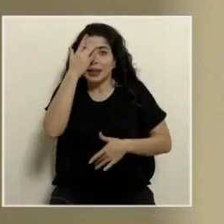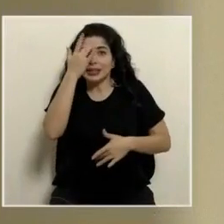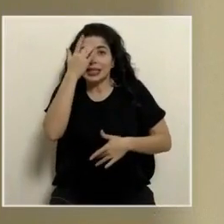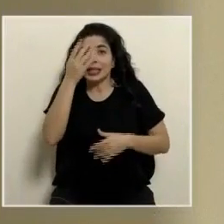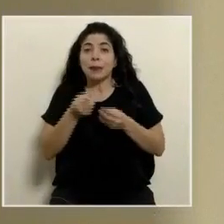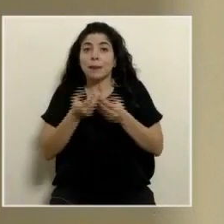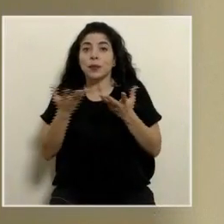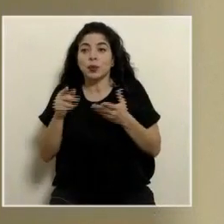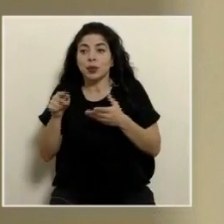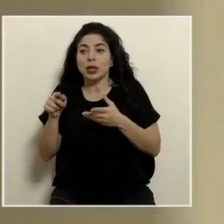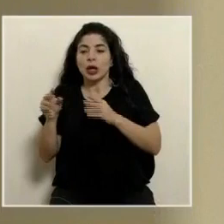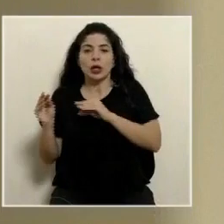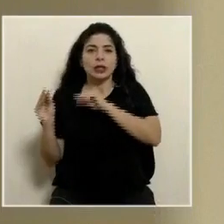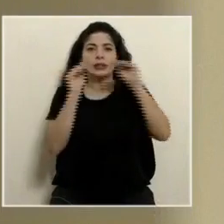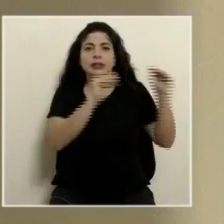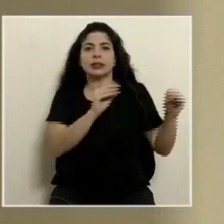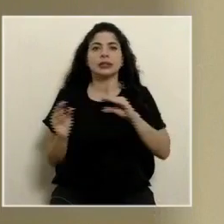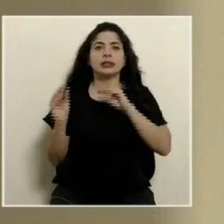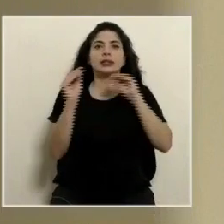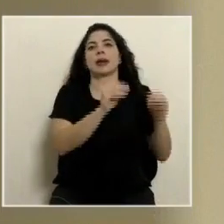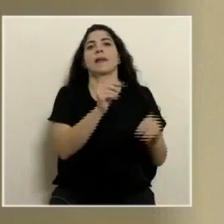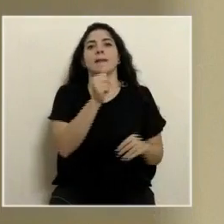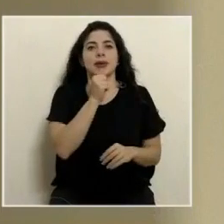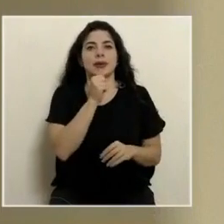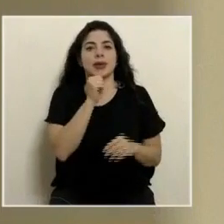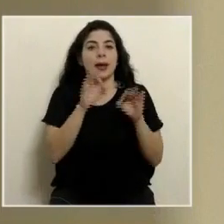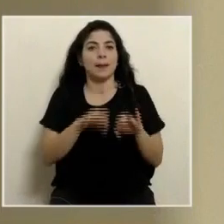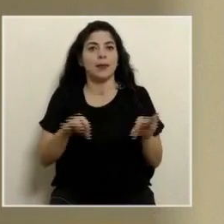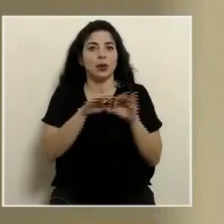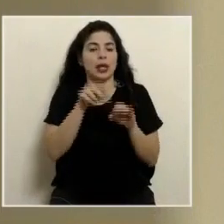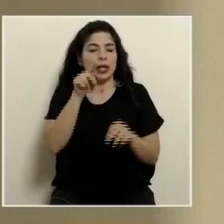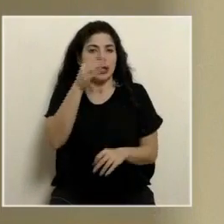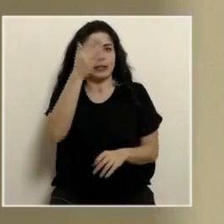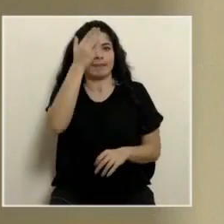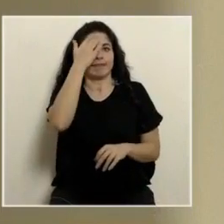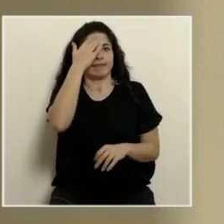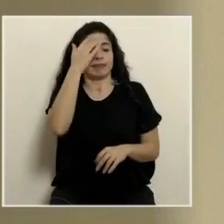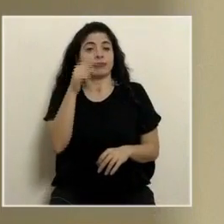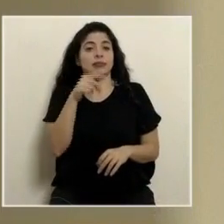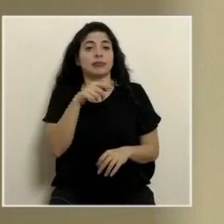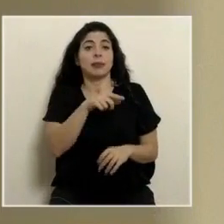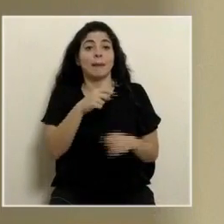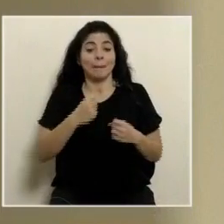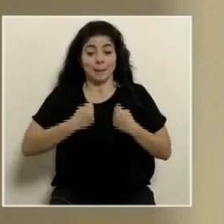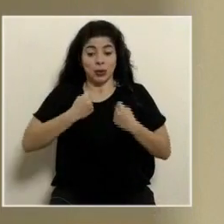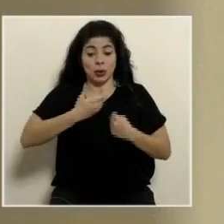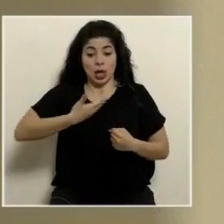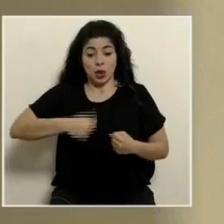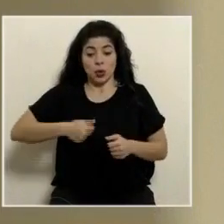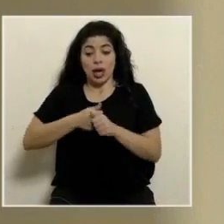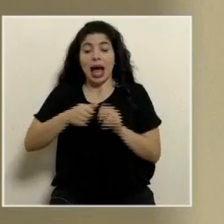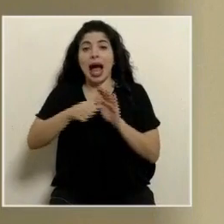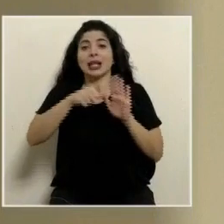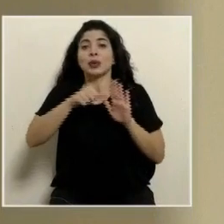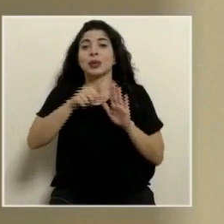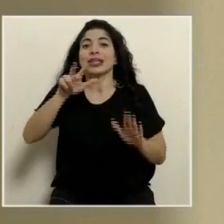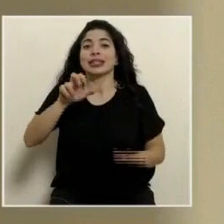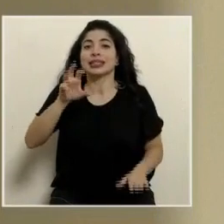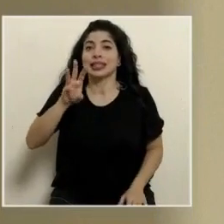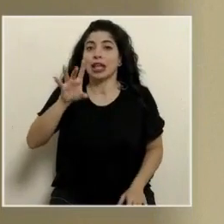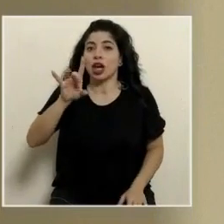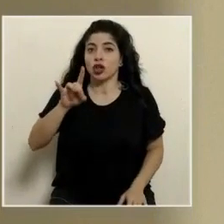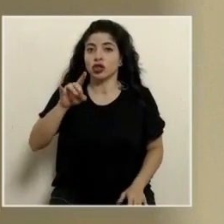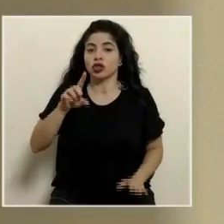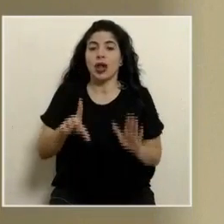hospitalario público al privado. En esto también es importante en el contexto recordar que el Poder Ejecutivo, amparado en el artículo 368 de